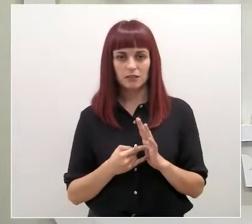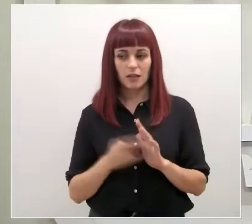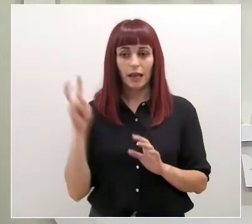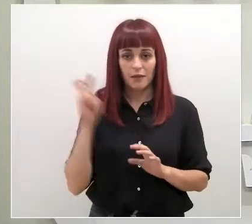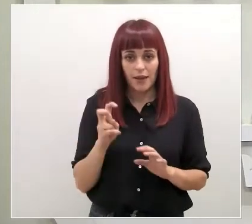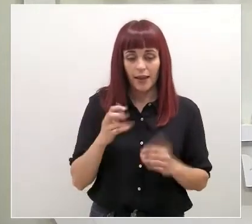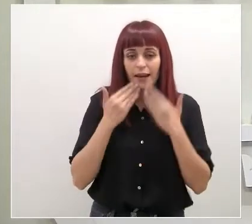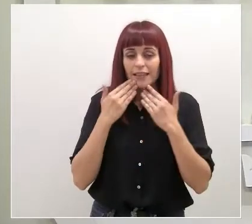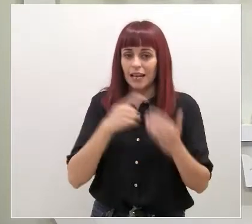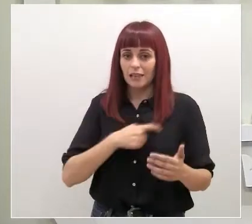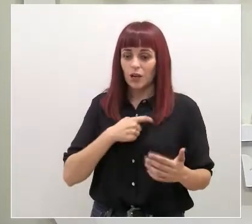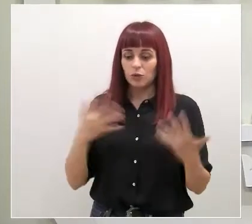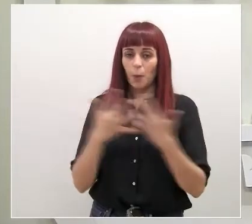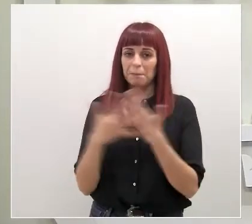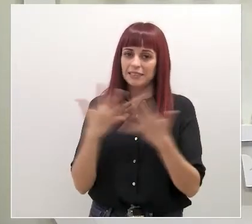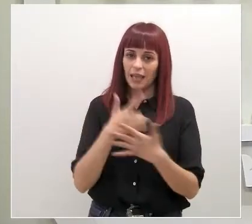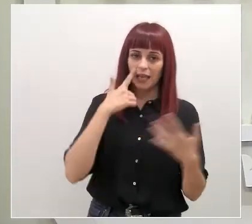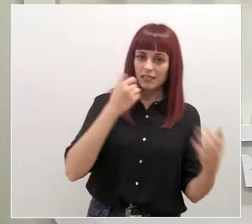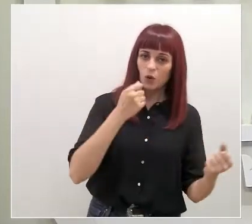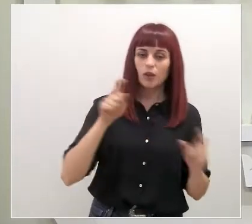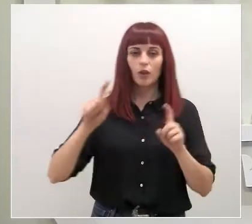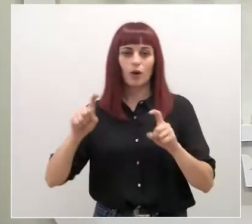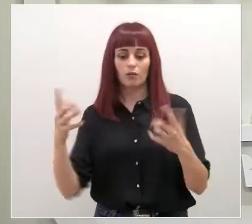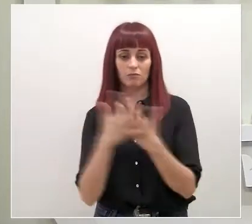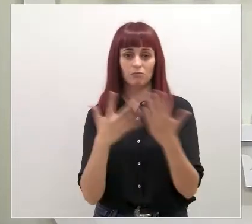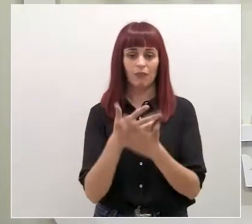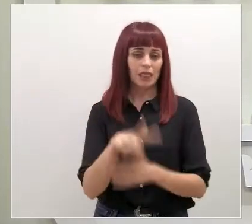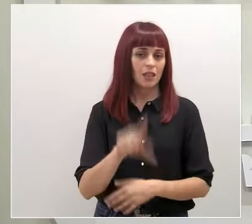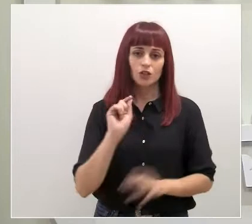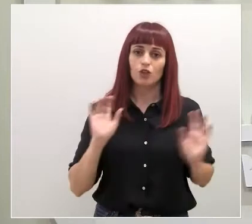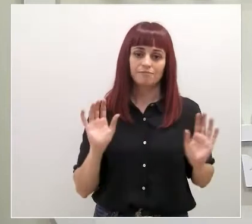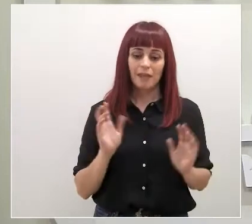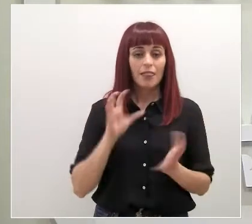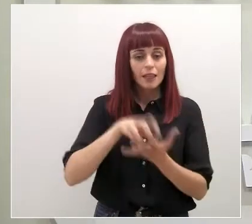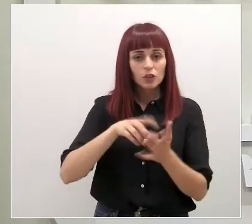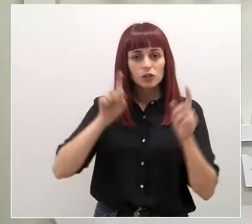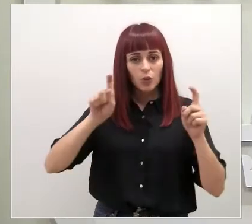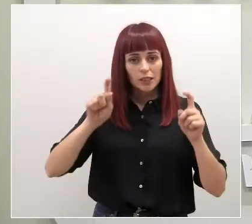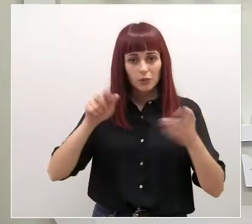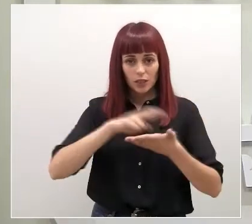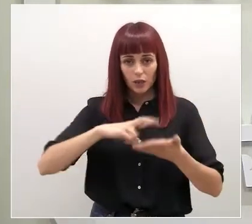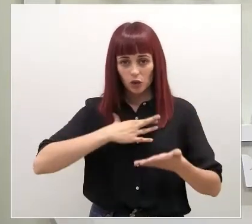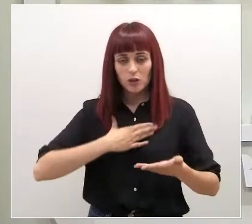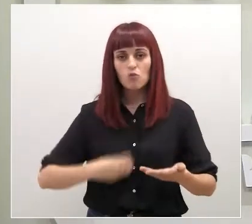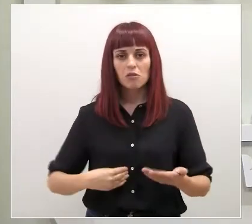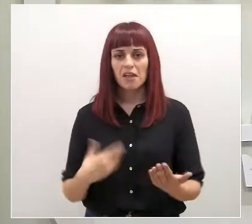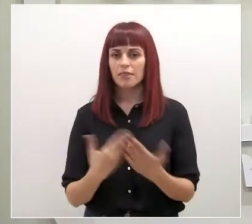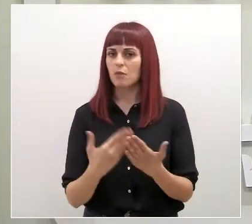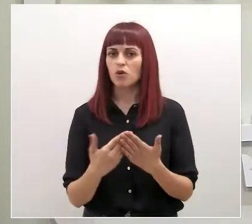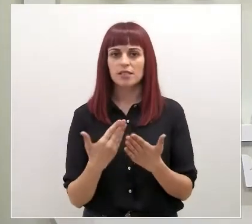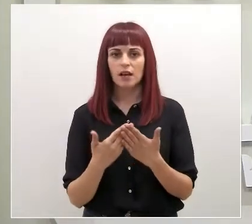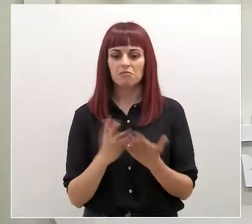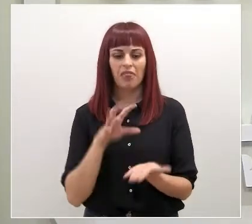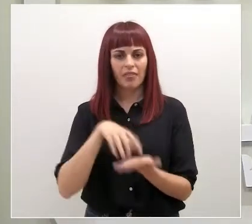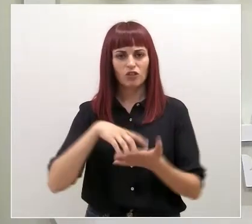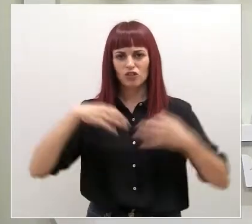esa comisión mixta de salud y de educación. Los centros educativos de la región de Murcia han demostrado ser unos